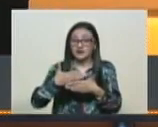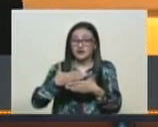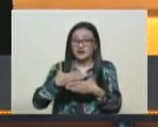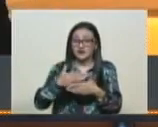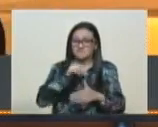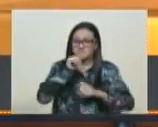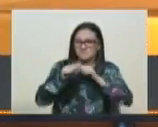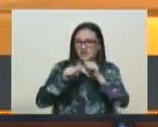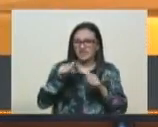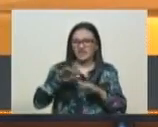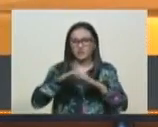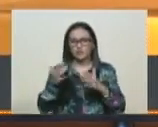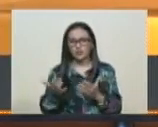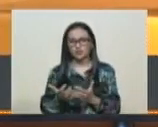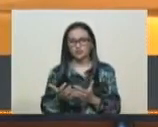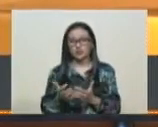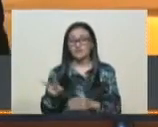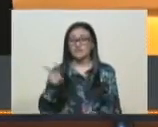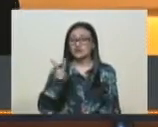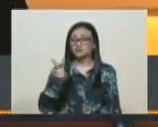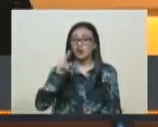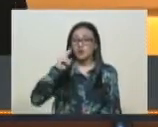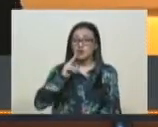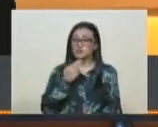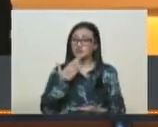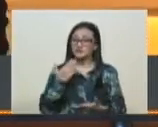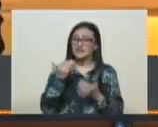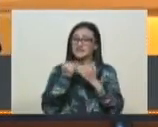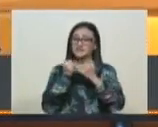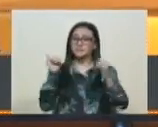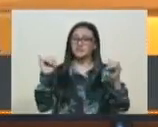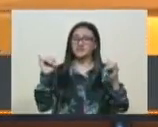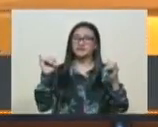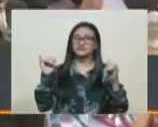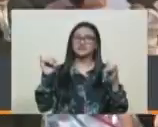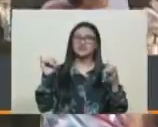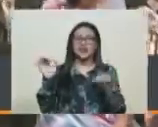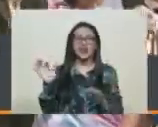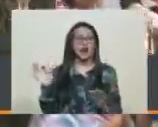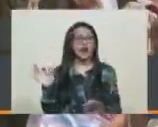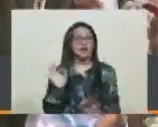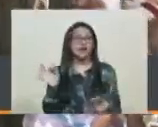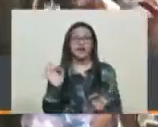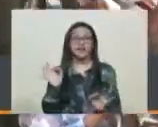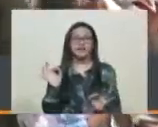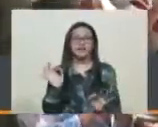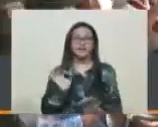Desde Venezuela, con nuestro libertador, decimos: independencia o nada.